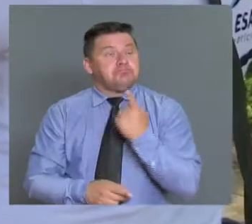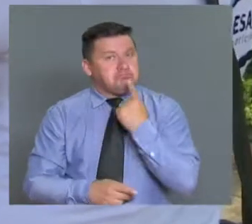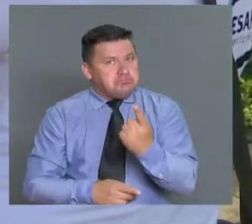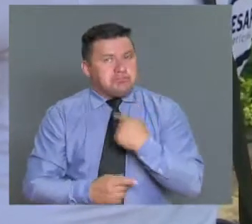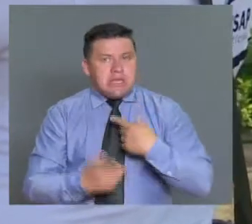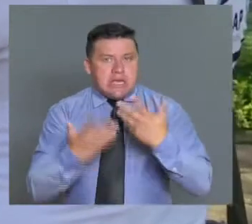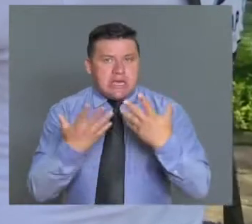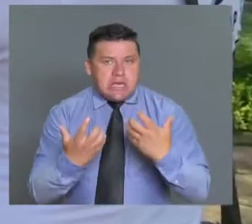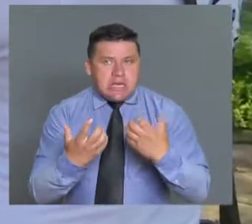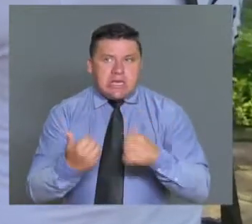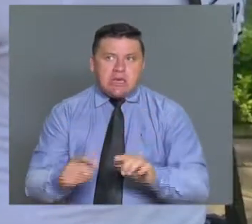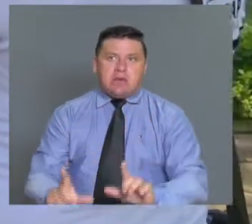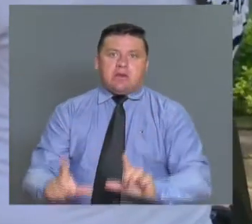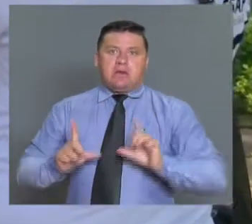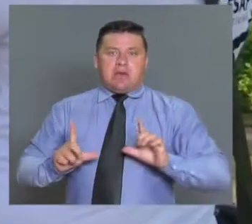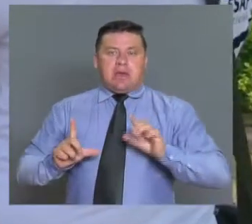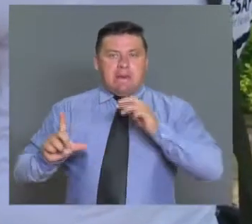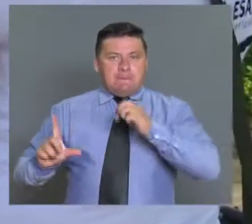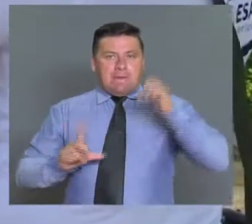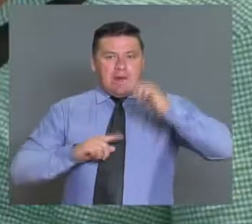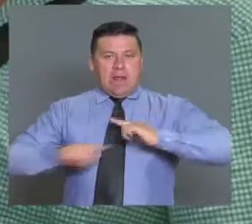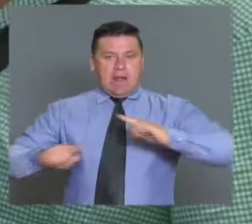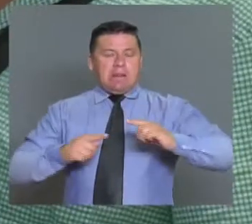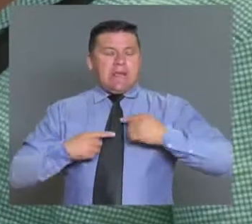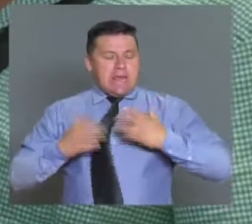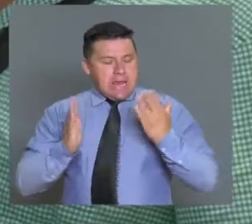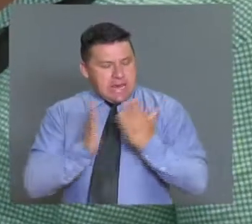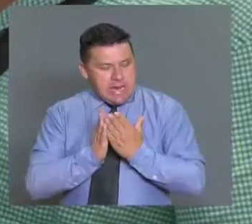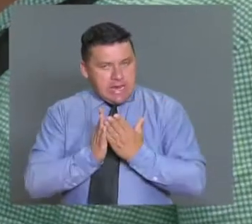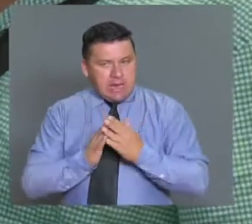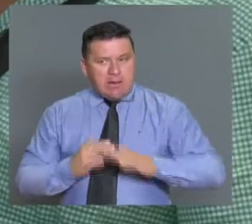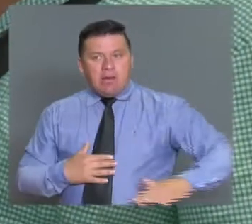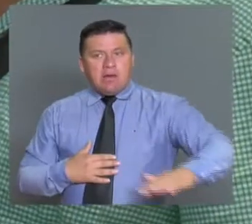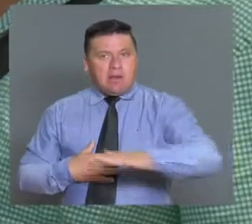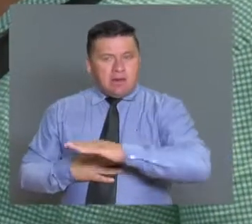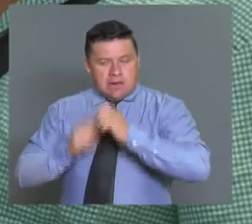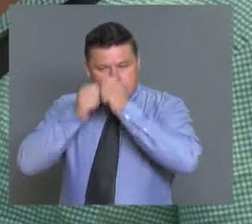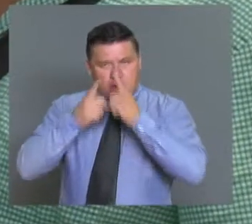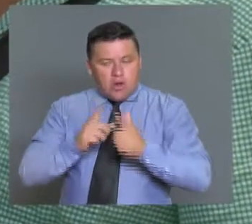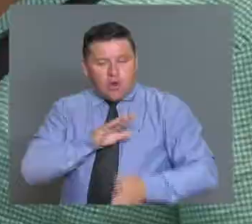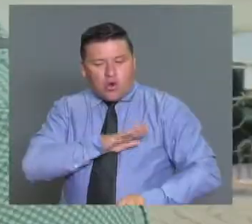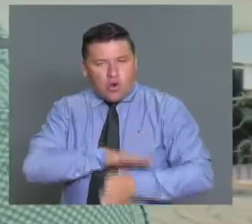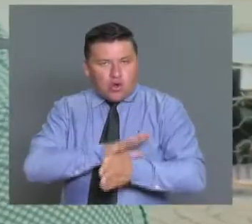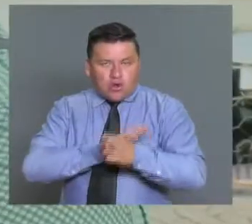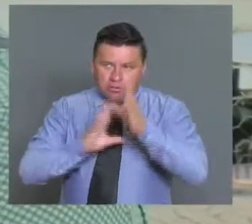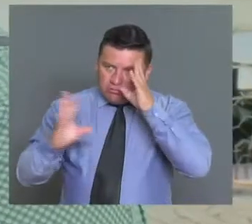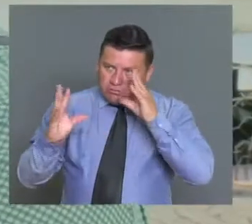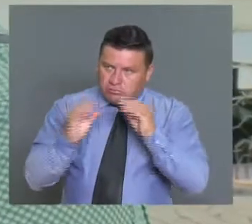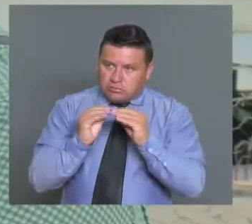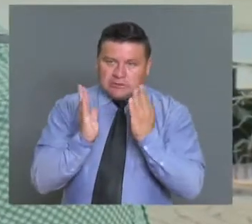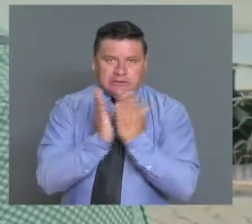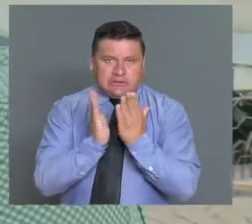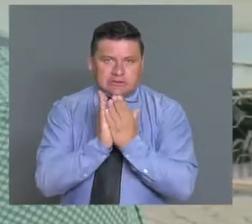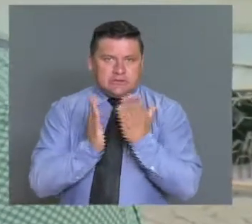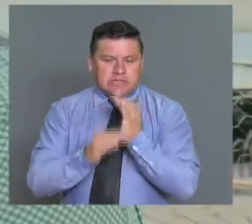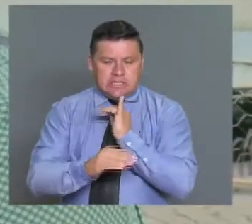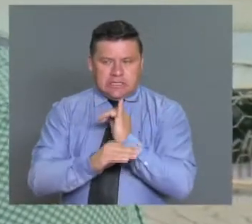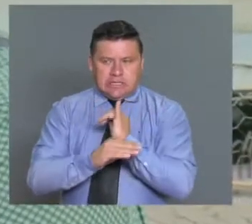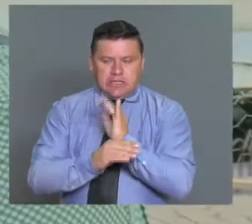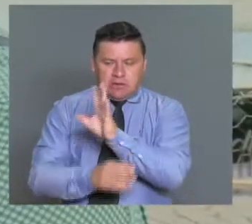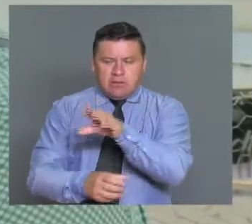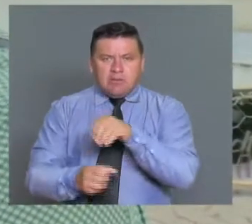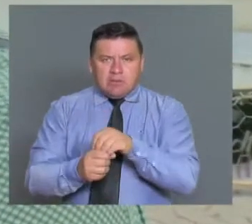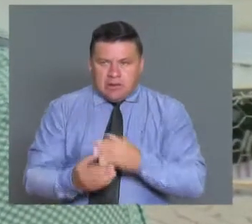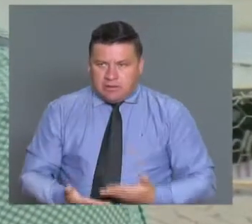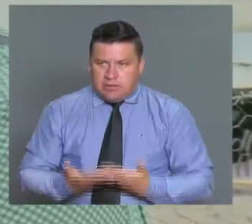su deseo de graduarse con el pregrado de Administración Pública Territorial y continuar afianzando sus estudios con esta institución,